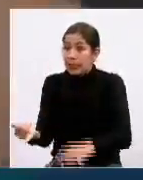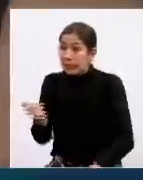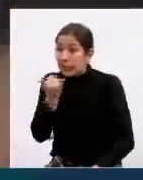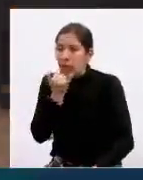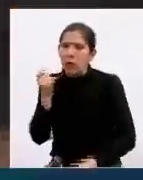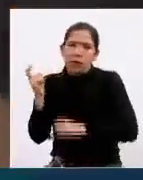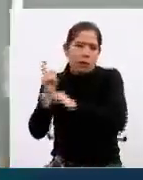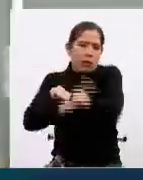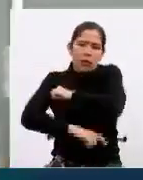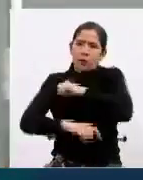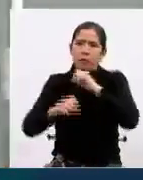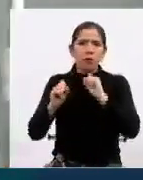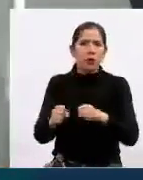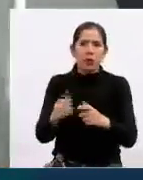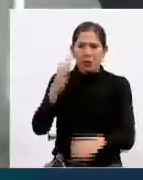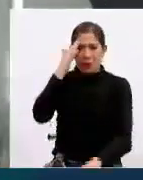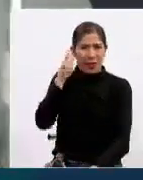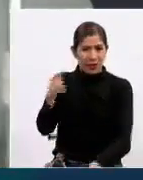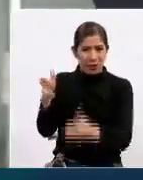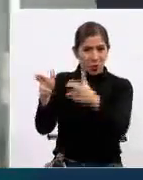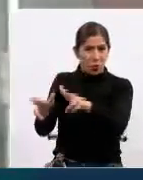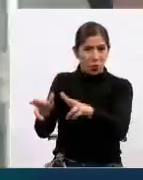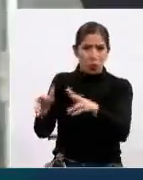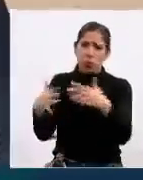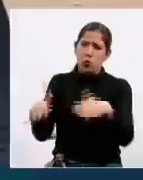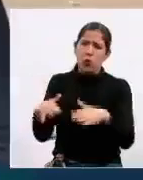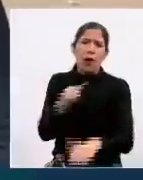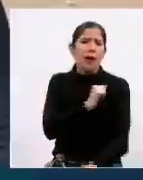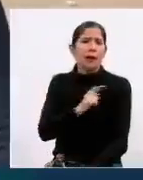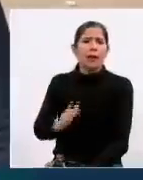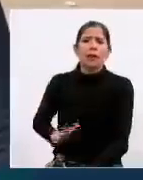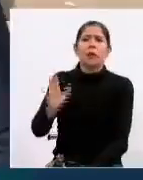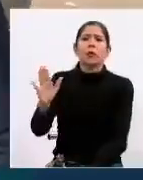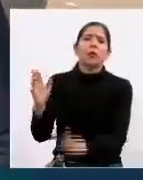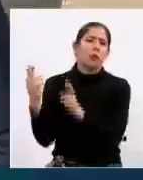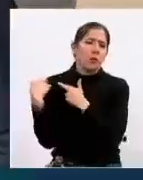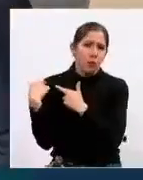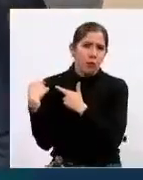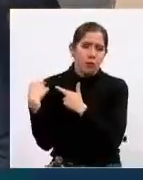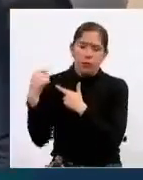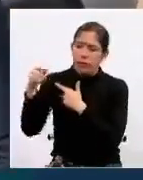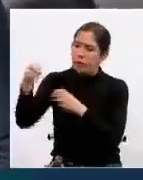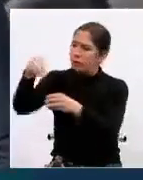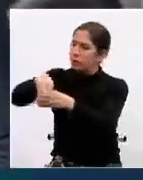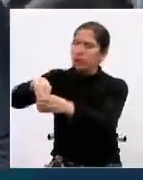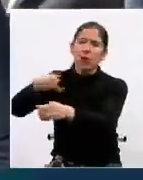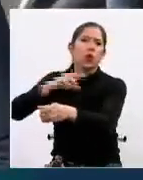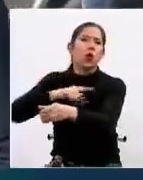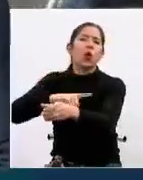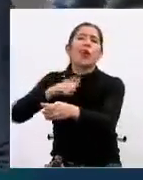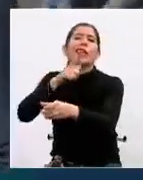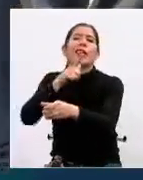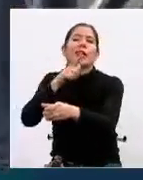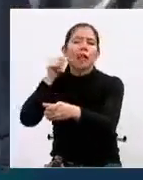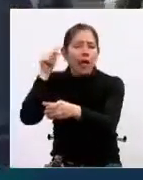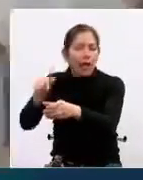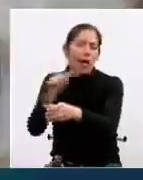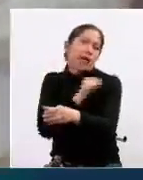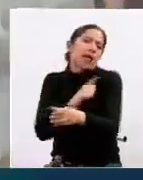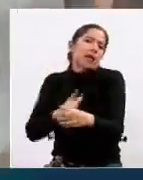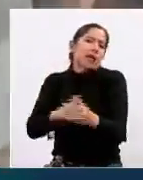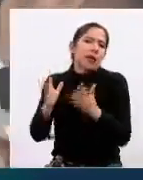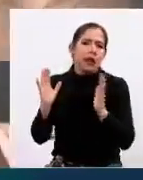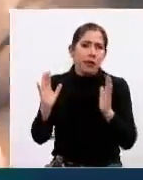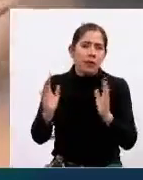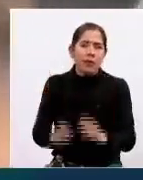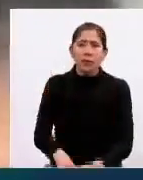Porque al final este tipo de hechos es parte del gobierno municipal y creo que ahí el que tiene que jugar un rol importante es el gobierno municipal.